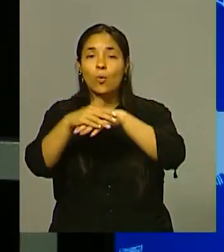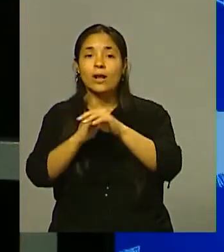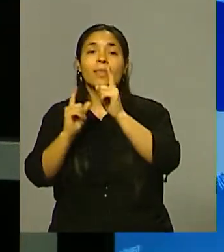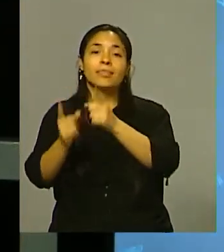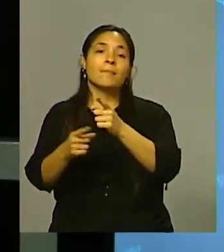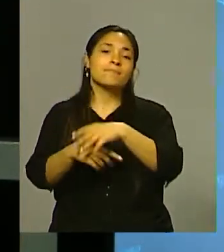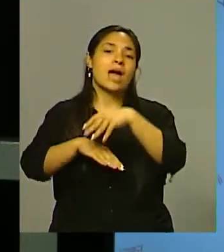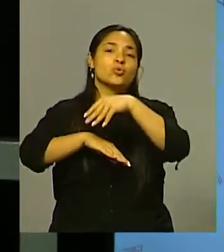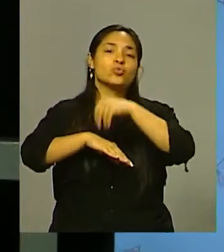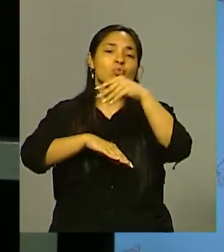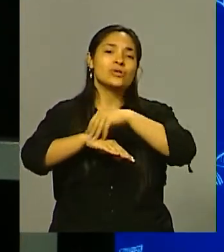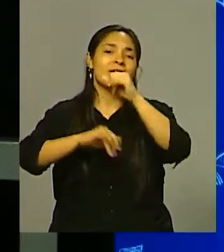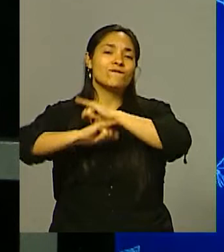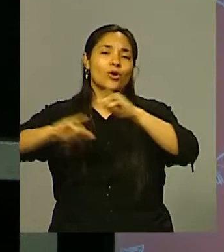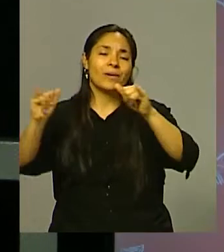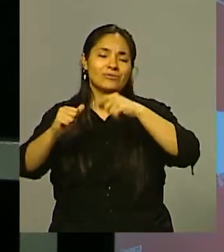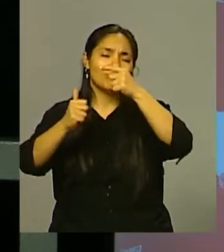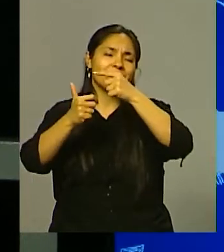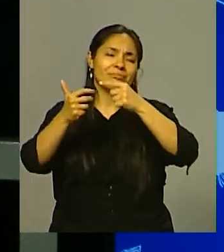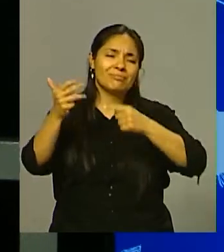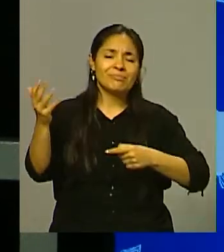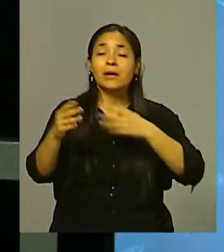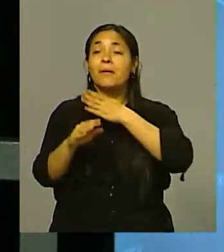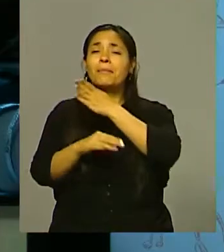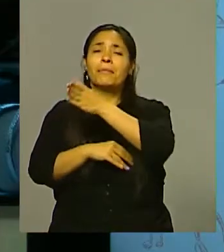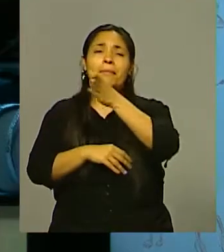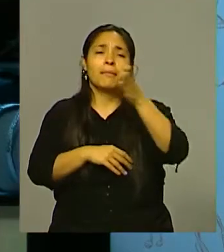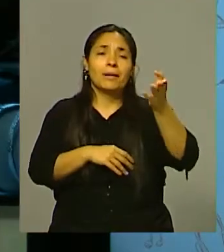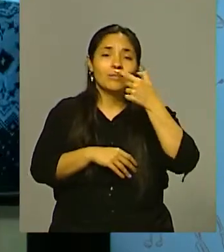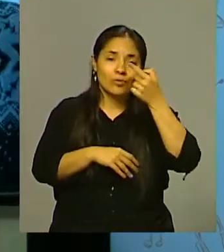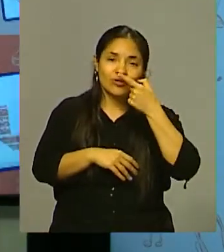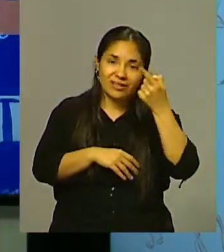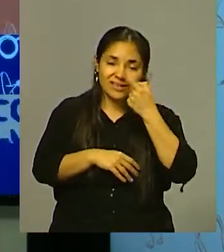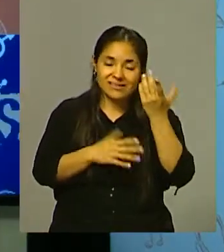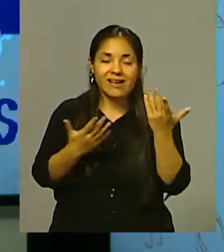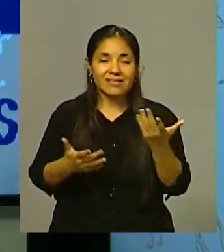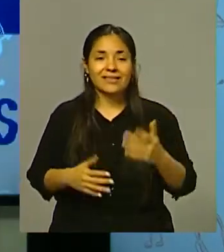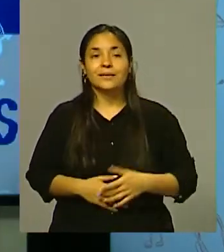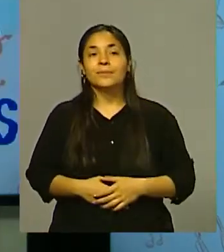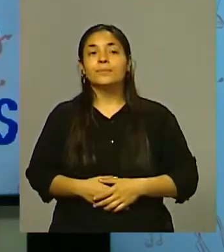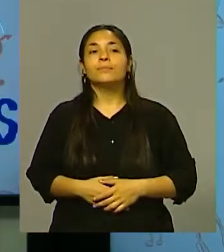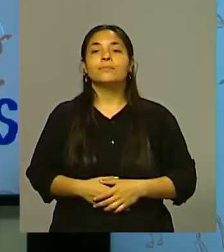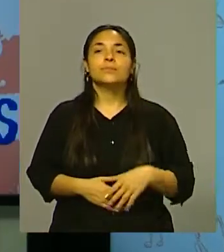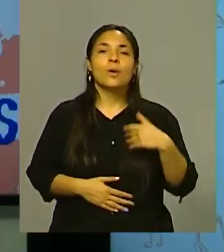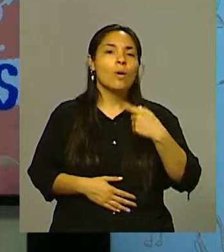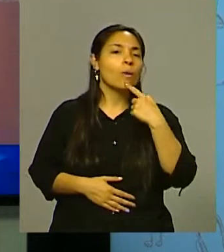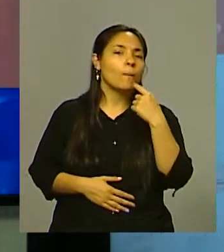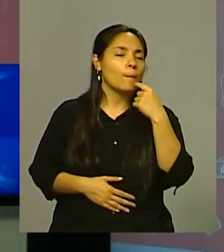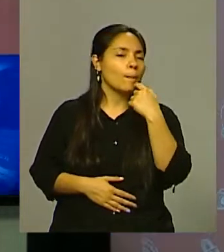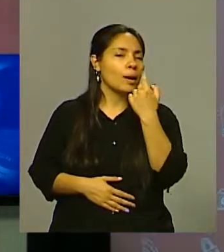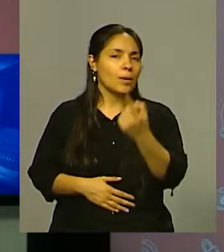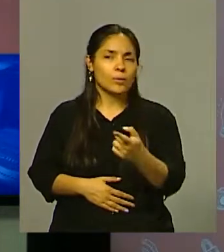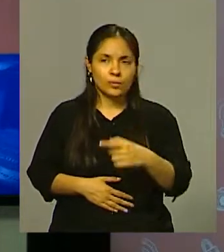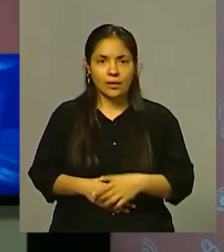es decir, que ha sido un periplo interesante. Interesante. Guillem, y se me ocurre pensar, vos tal vez